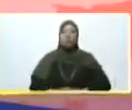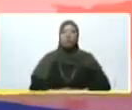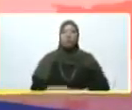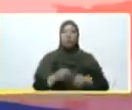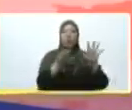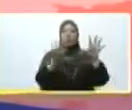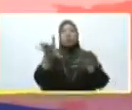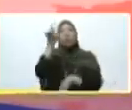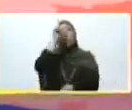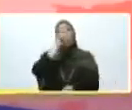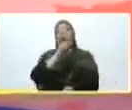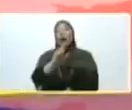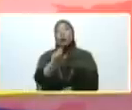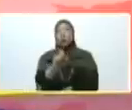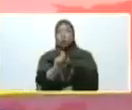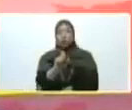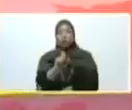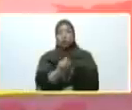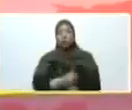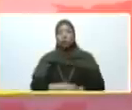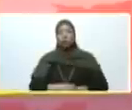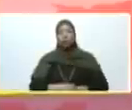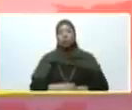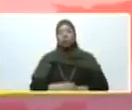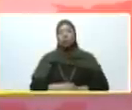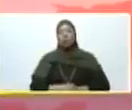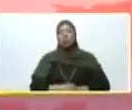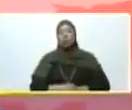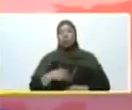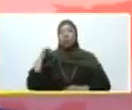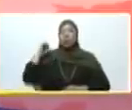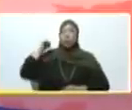85 años de un patrimonio